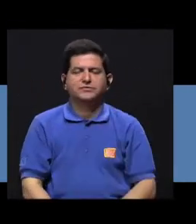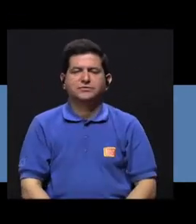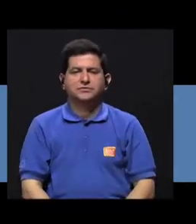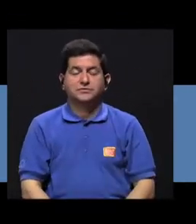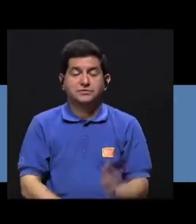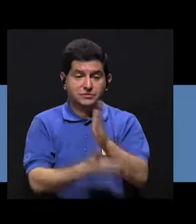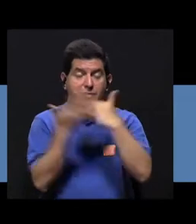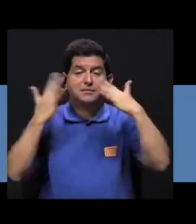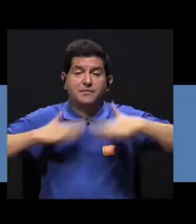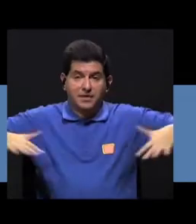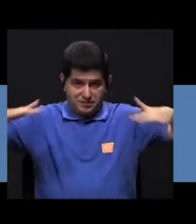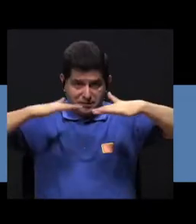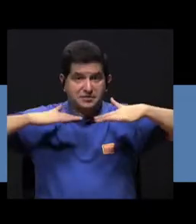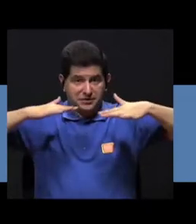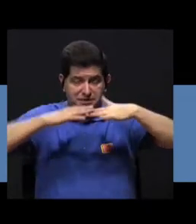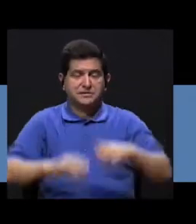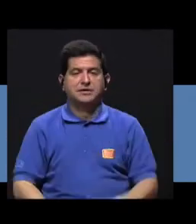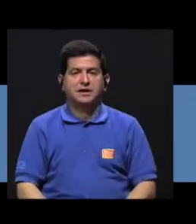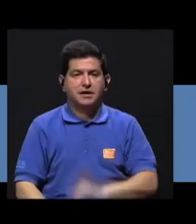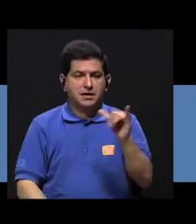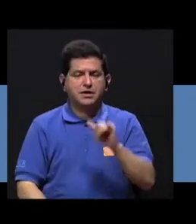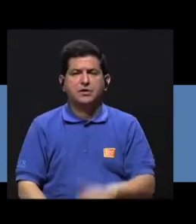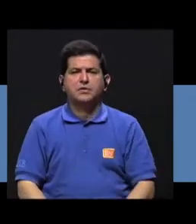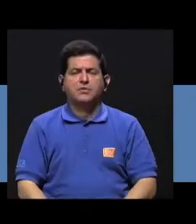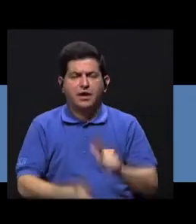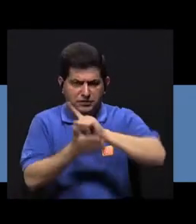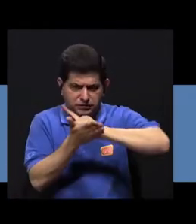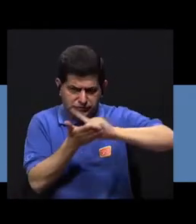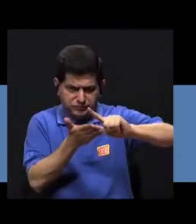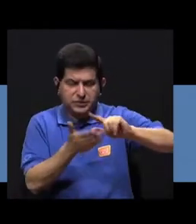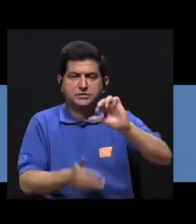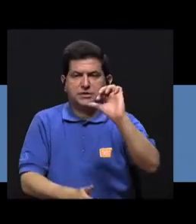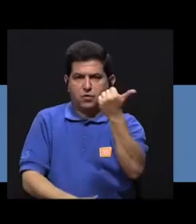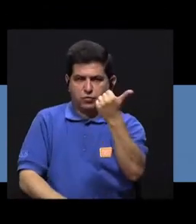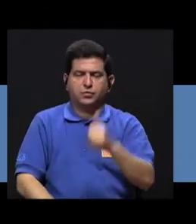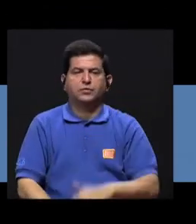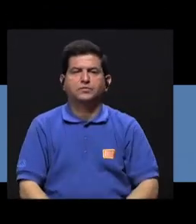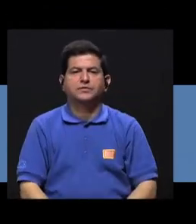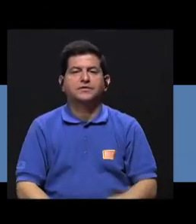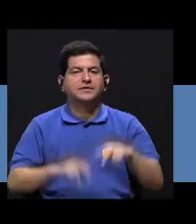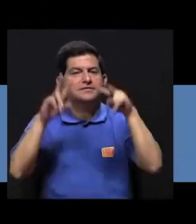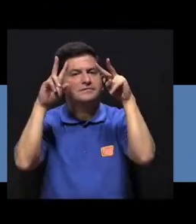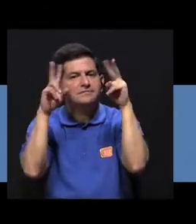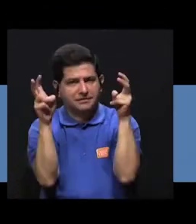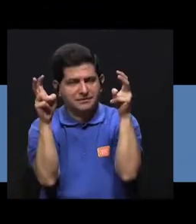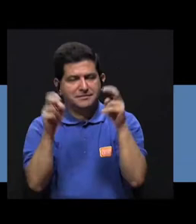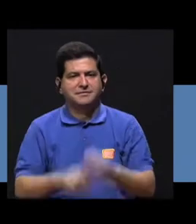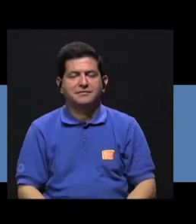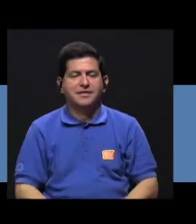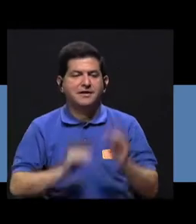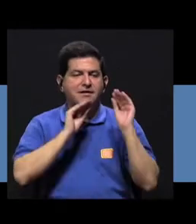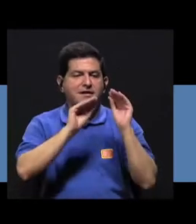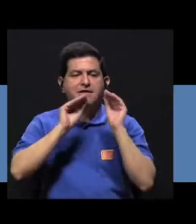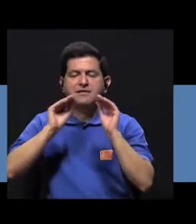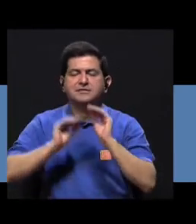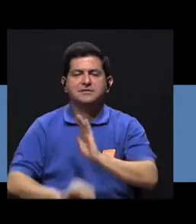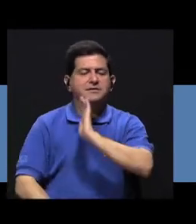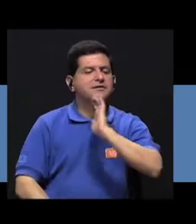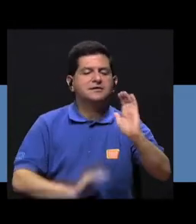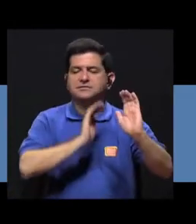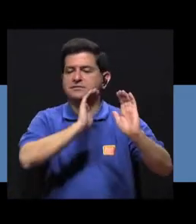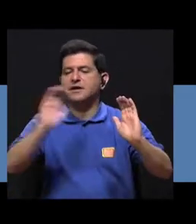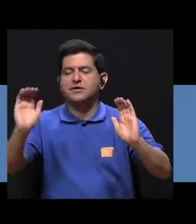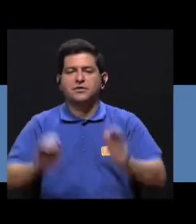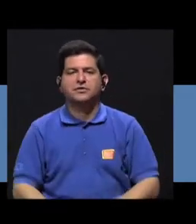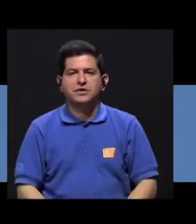tal, la parte ambiental, la parte de saneamiento. Lo otro, el tema de enseñarle a los niños